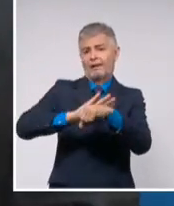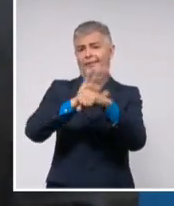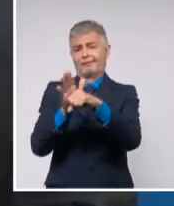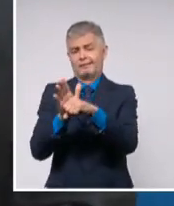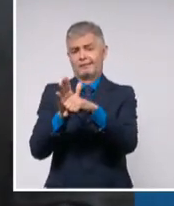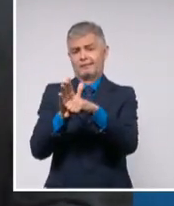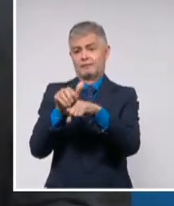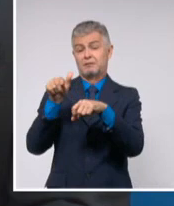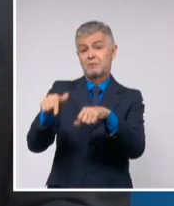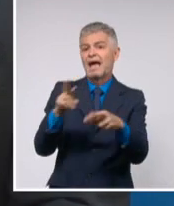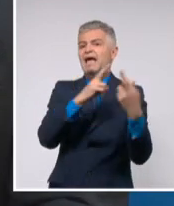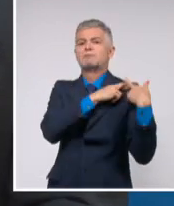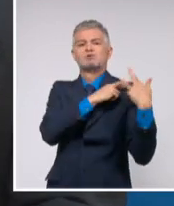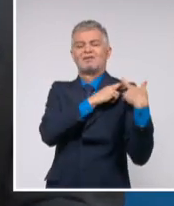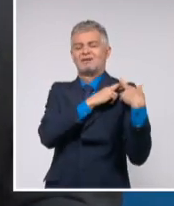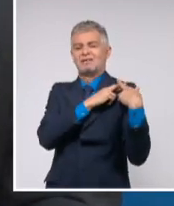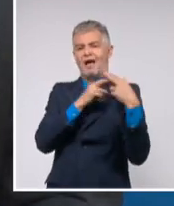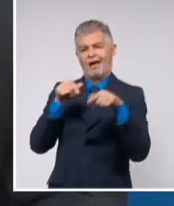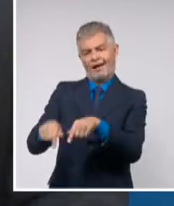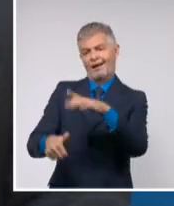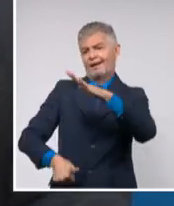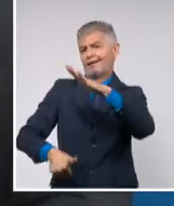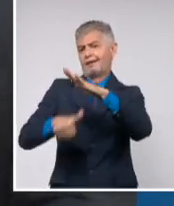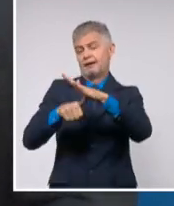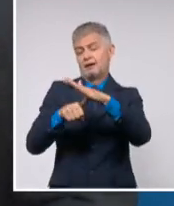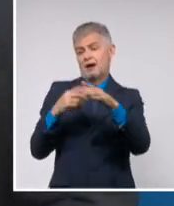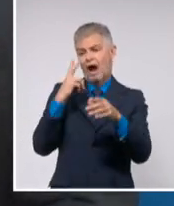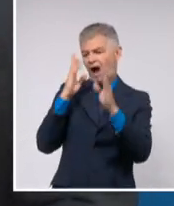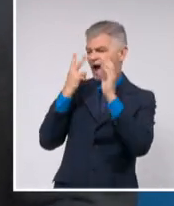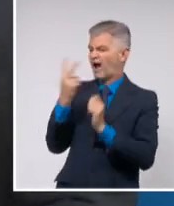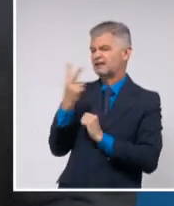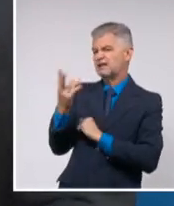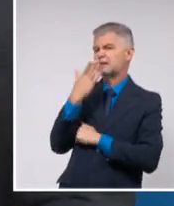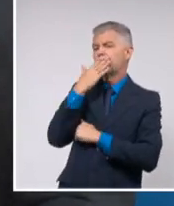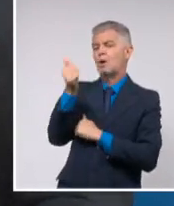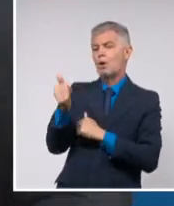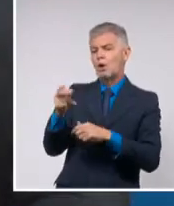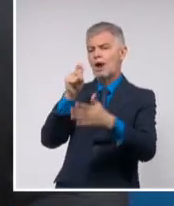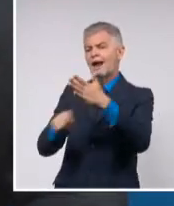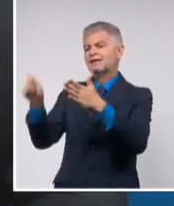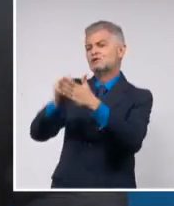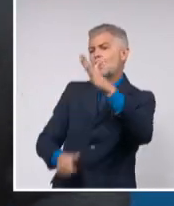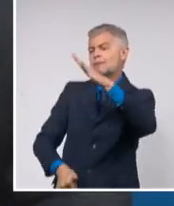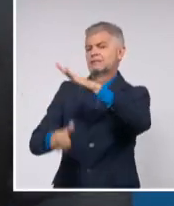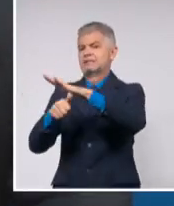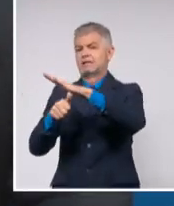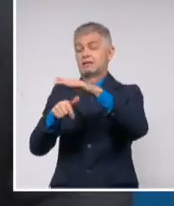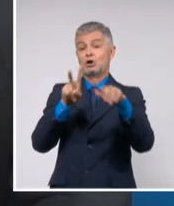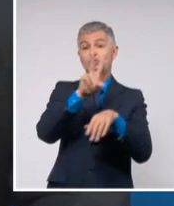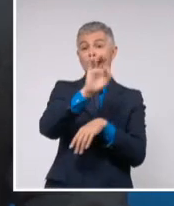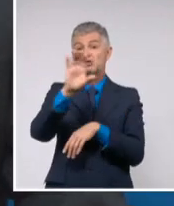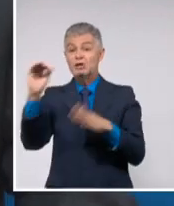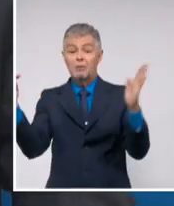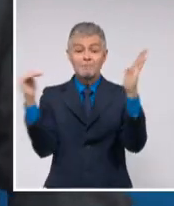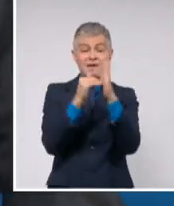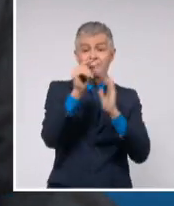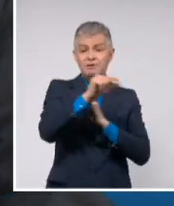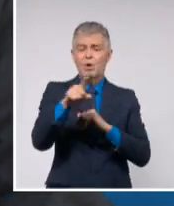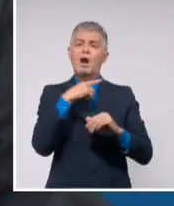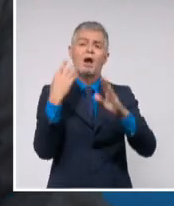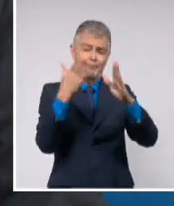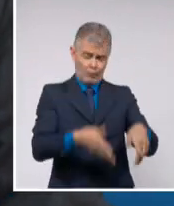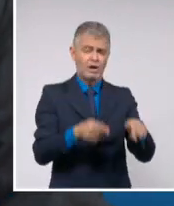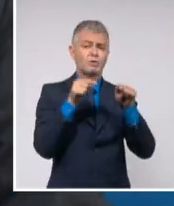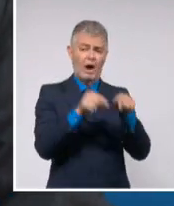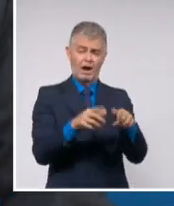oportunismo electoral ha costado la vida a casi 200.000 de sus ciudadanos.